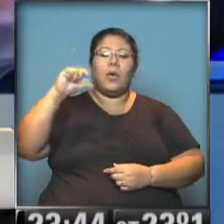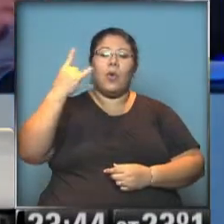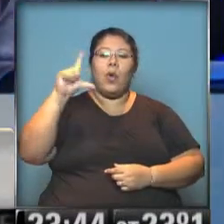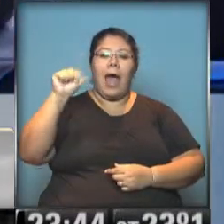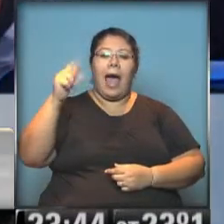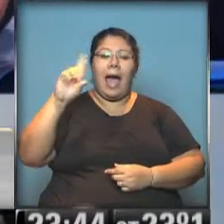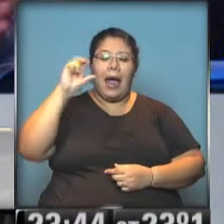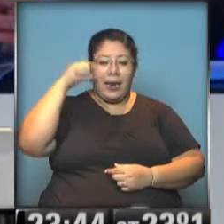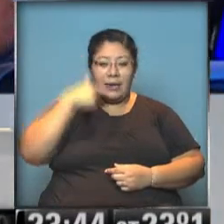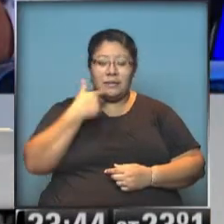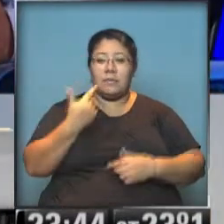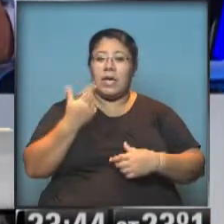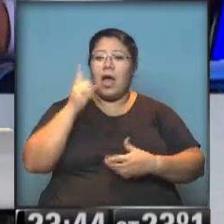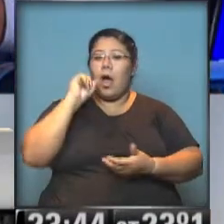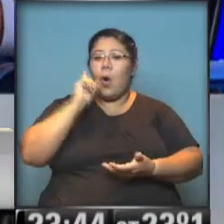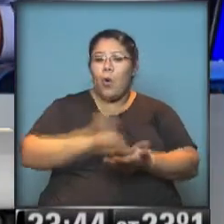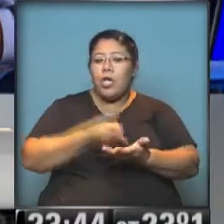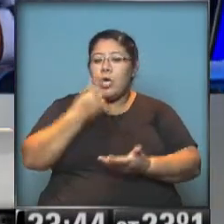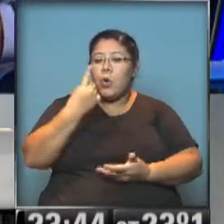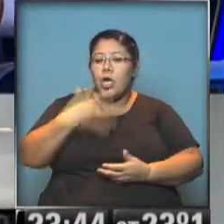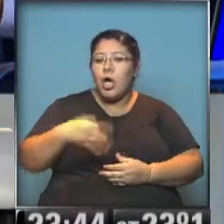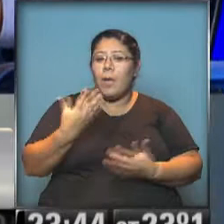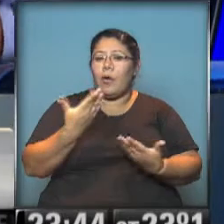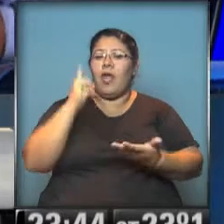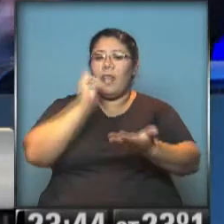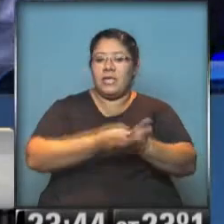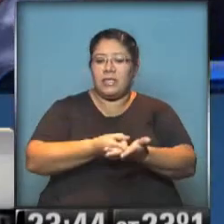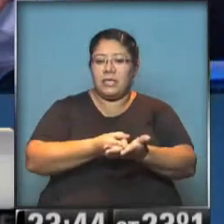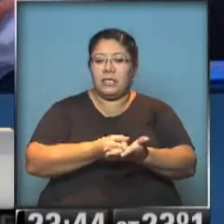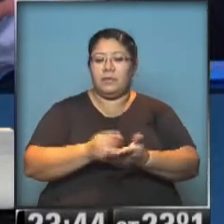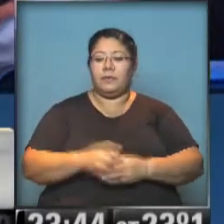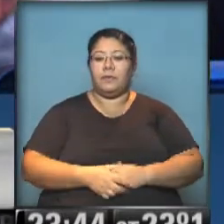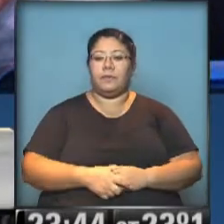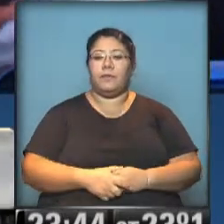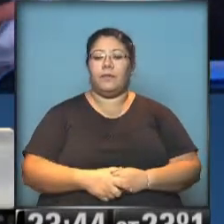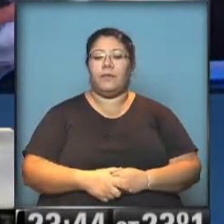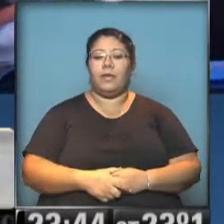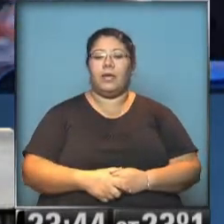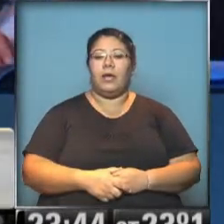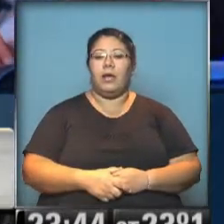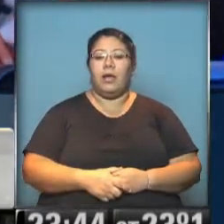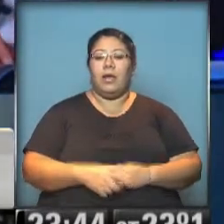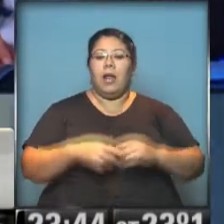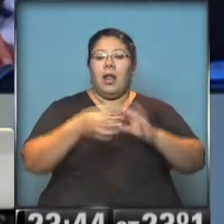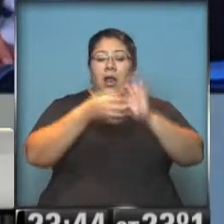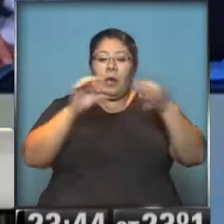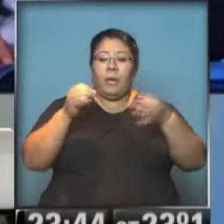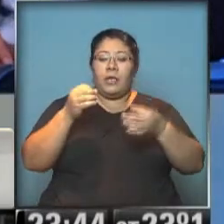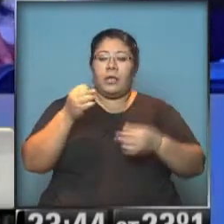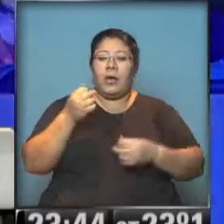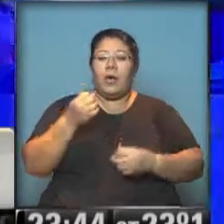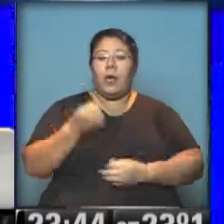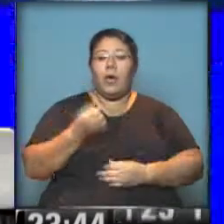anulen. Bueno, pero en todo caso eso dependería de la Interpol. Uno de los argumentos más fuertes de Rafecas había sido